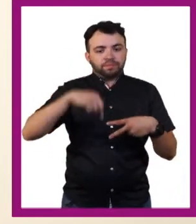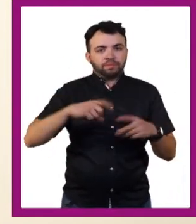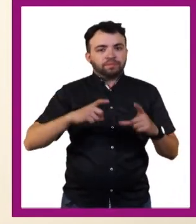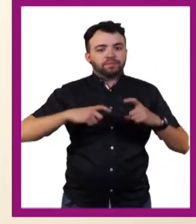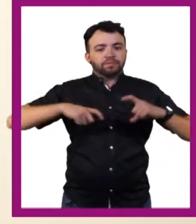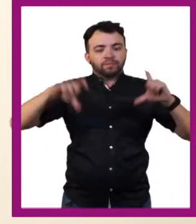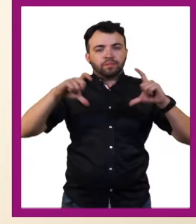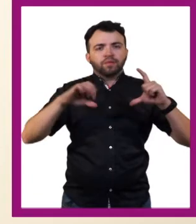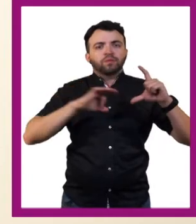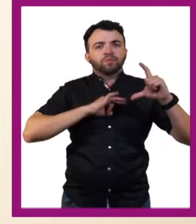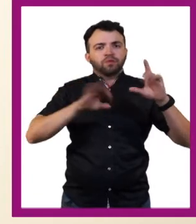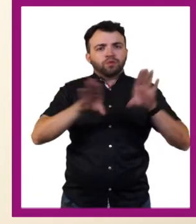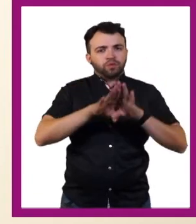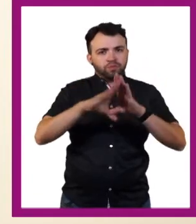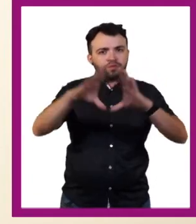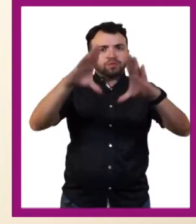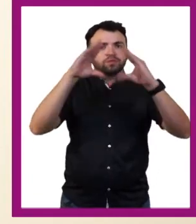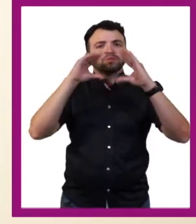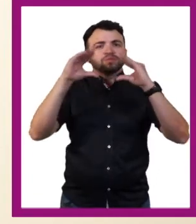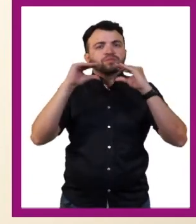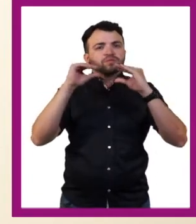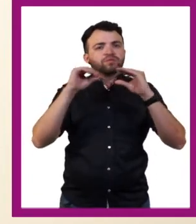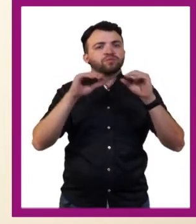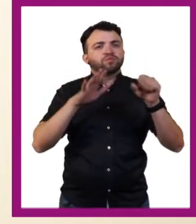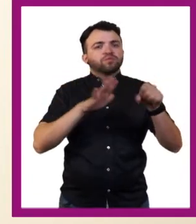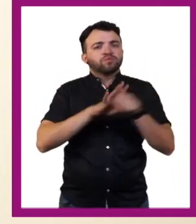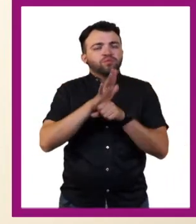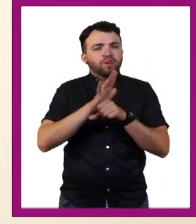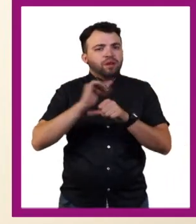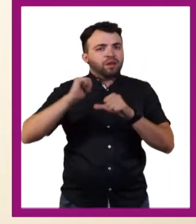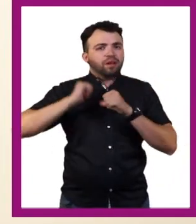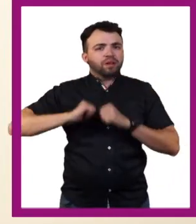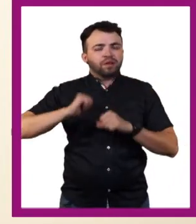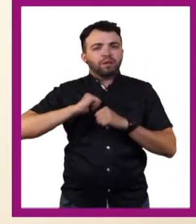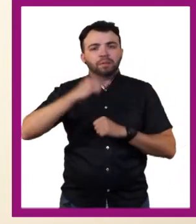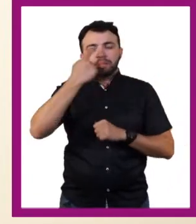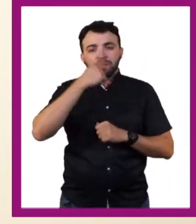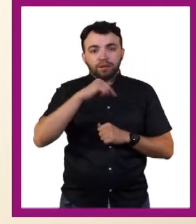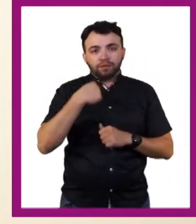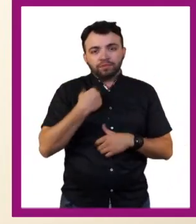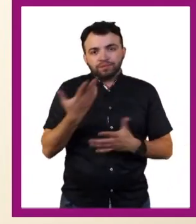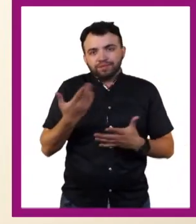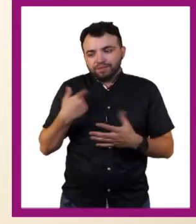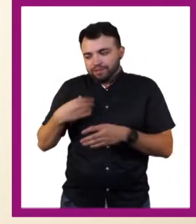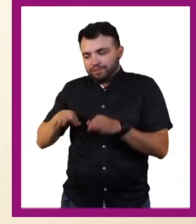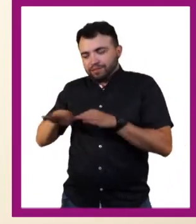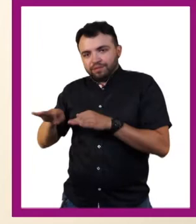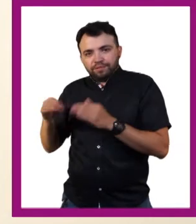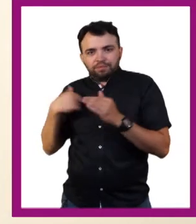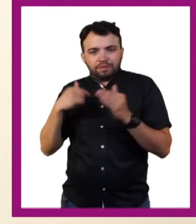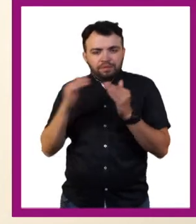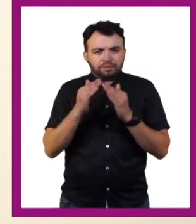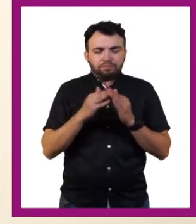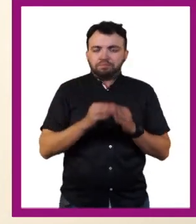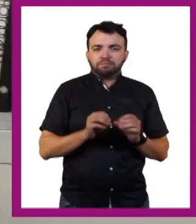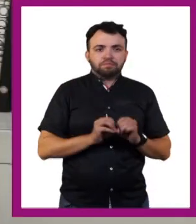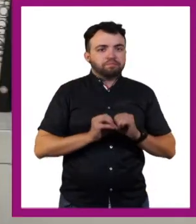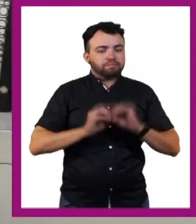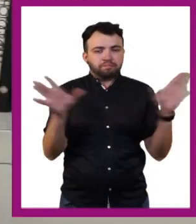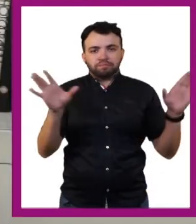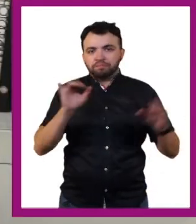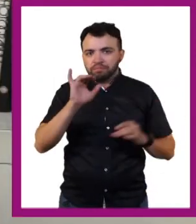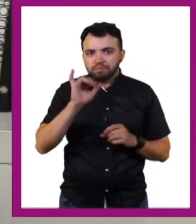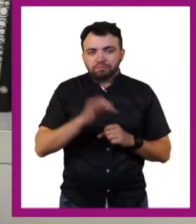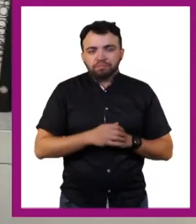queremos saber si nos puedes enseñar alguna técnica antigua, pues para que la podamos trabajar en nuestra casa. No sé. Claro que